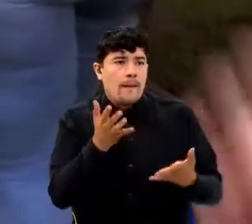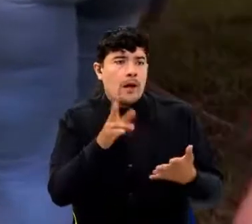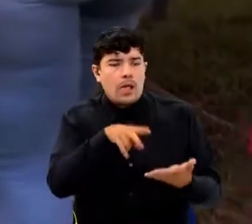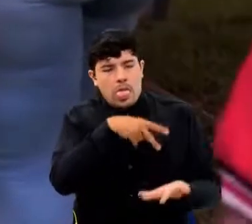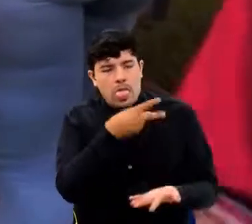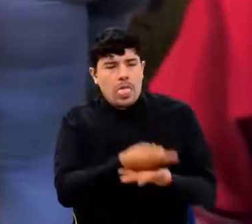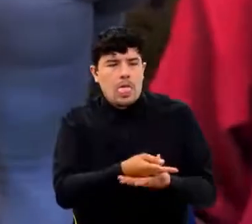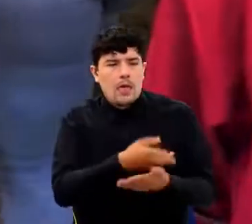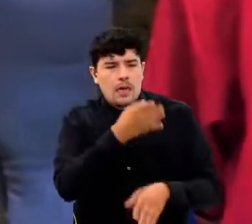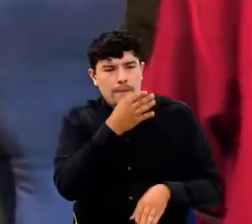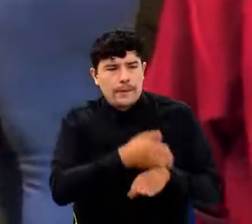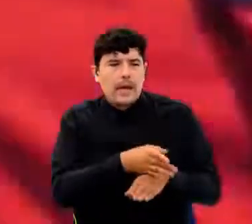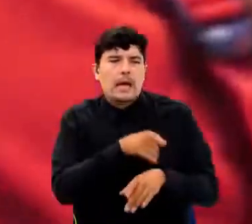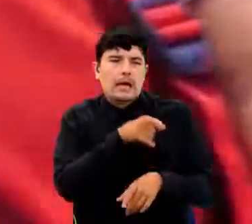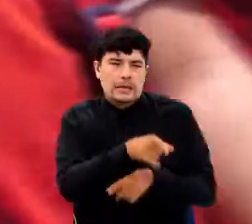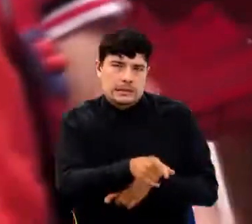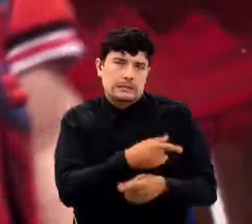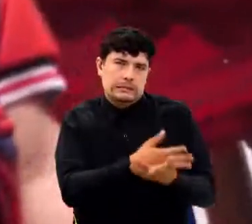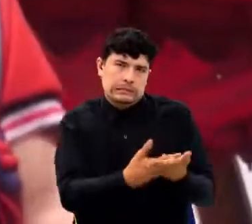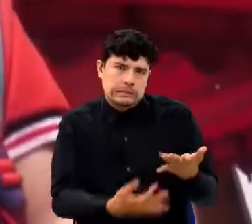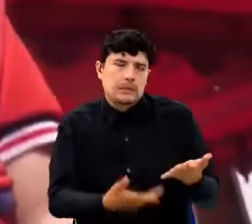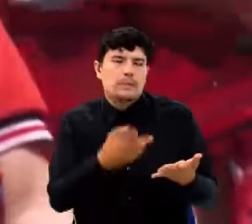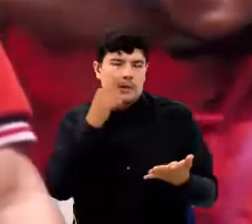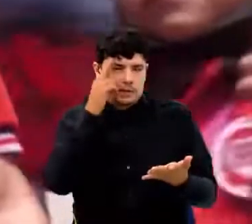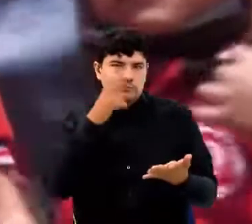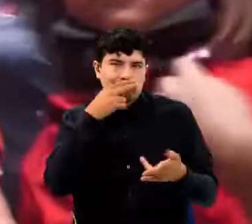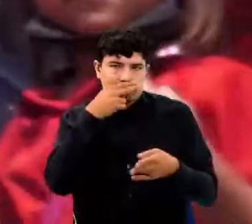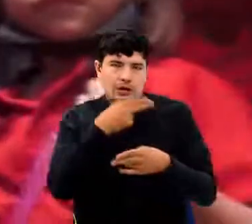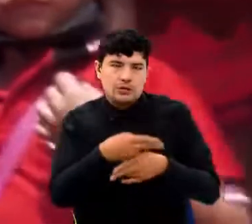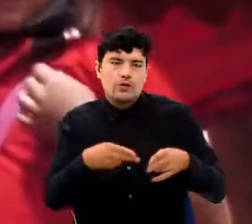estallado y se está atrasando. Todos los días